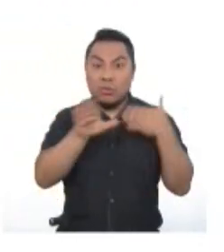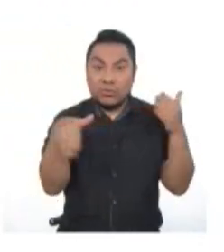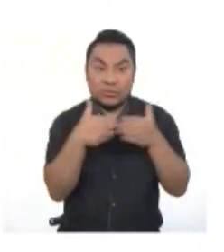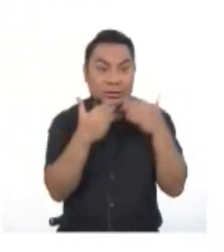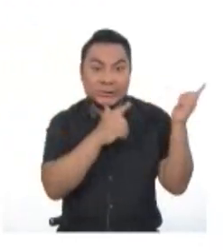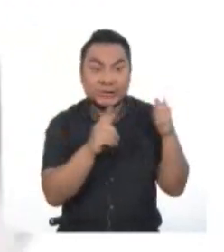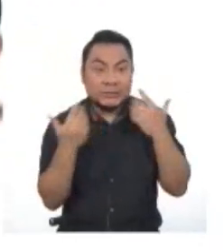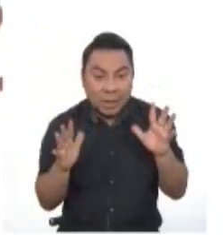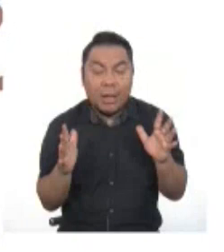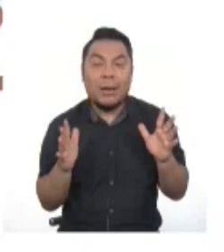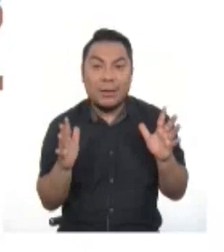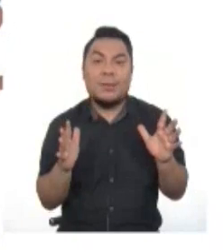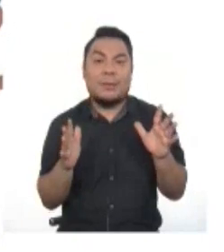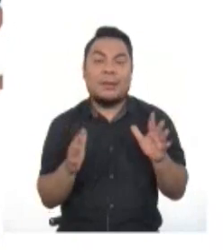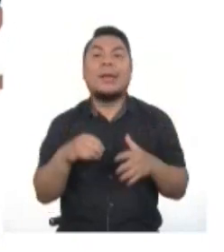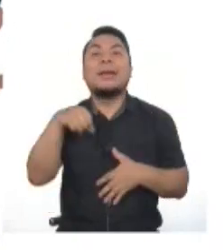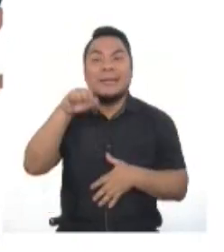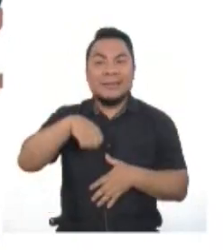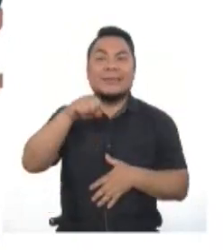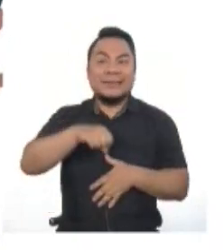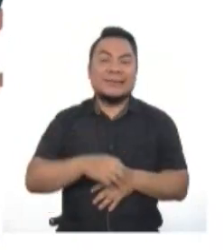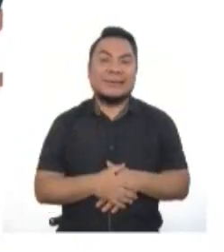todos? ¿Sí?